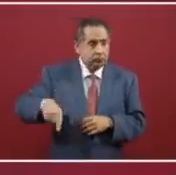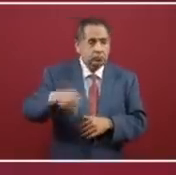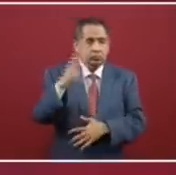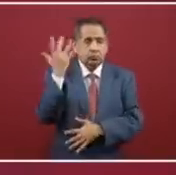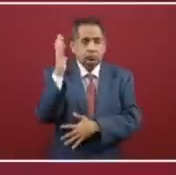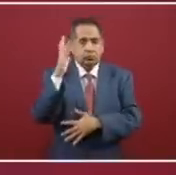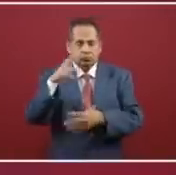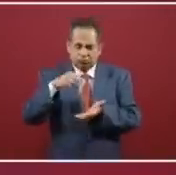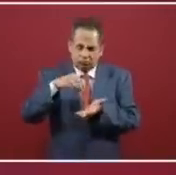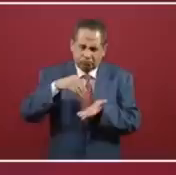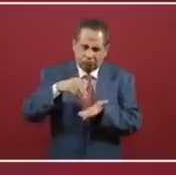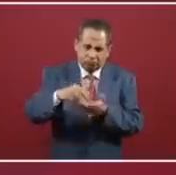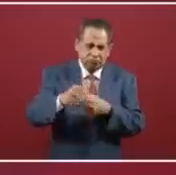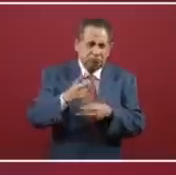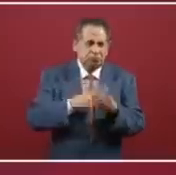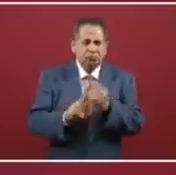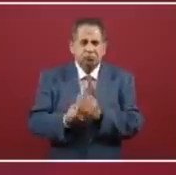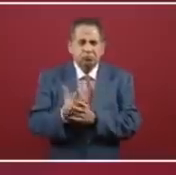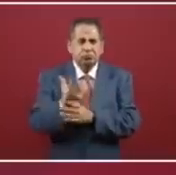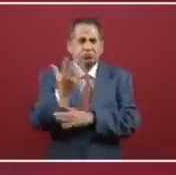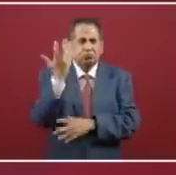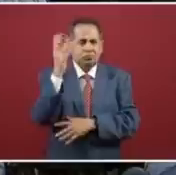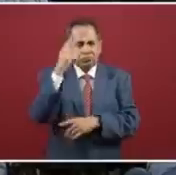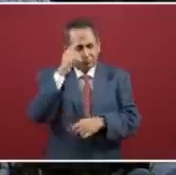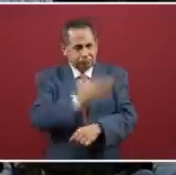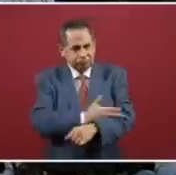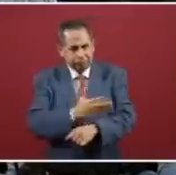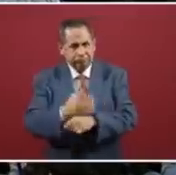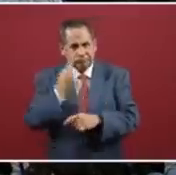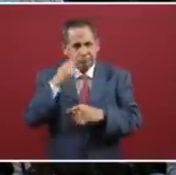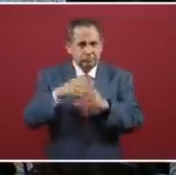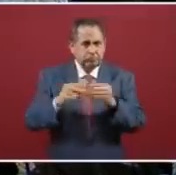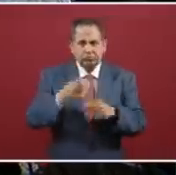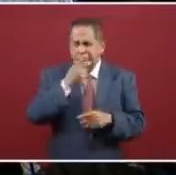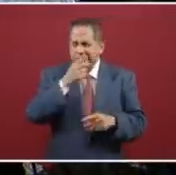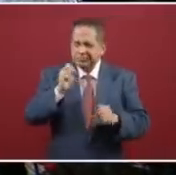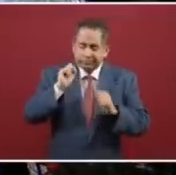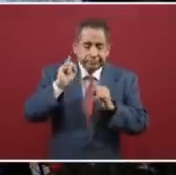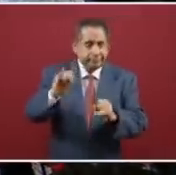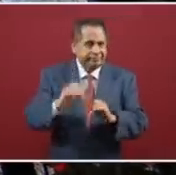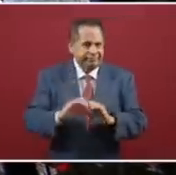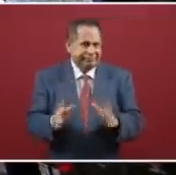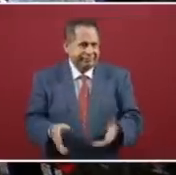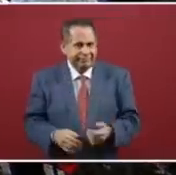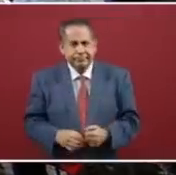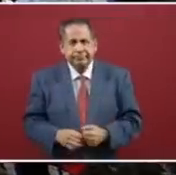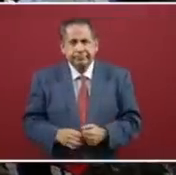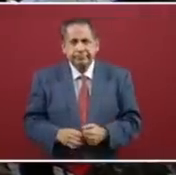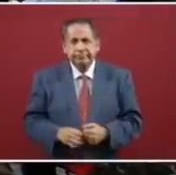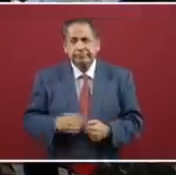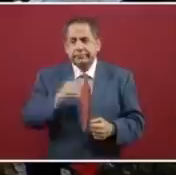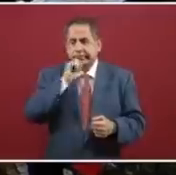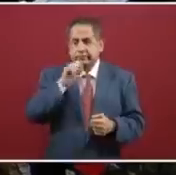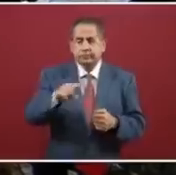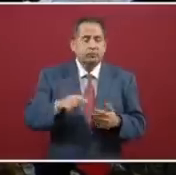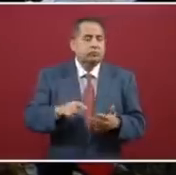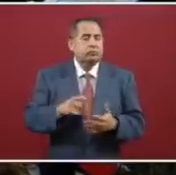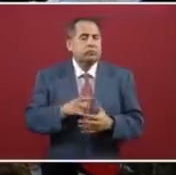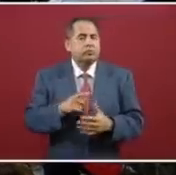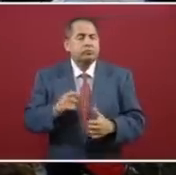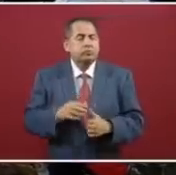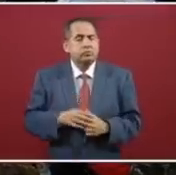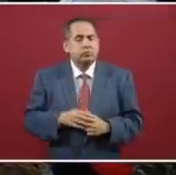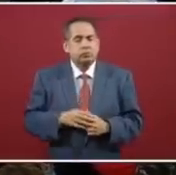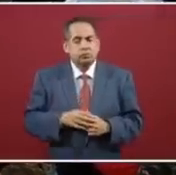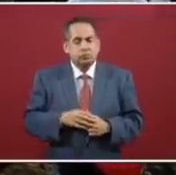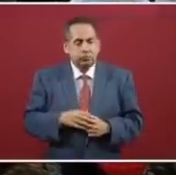maderables y frutales como no van a estar de acuerdo en qué